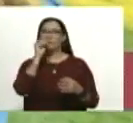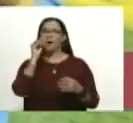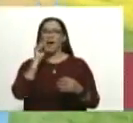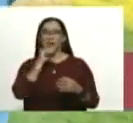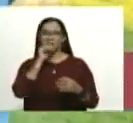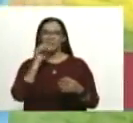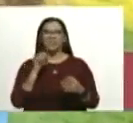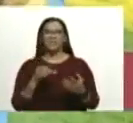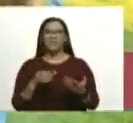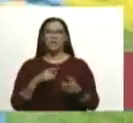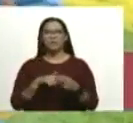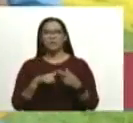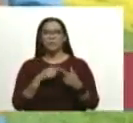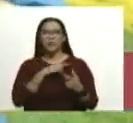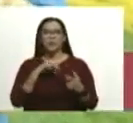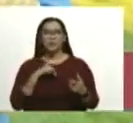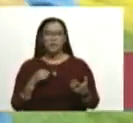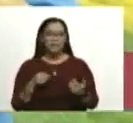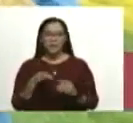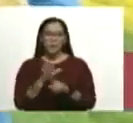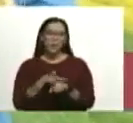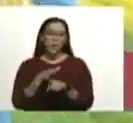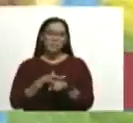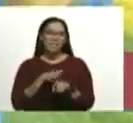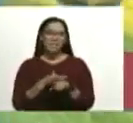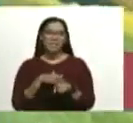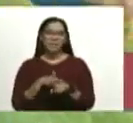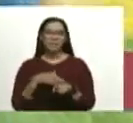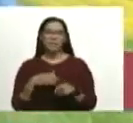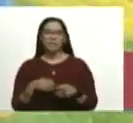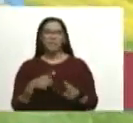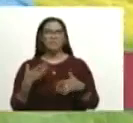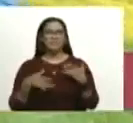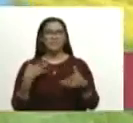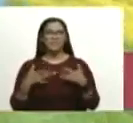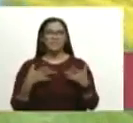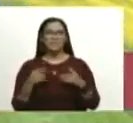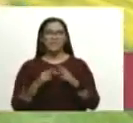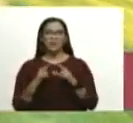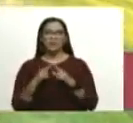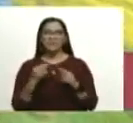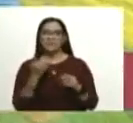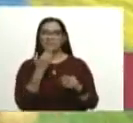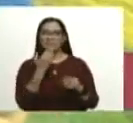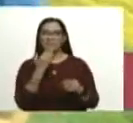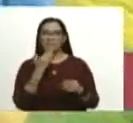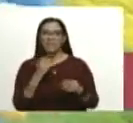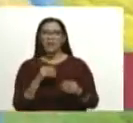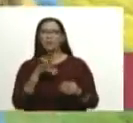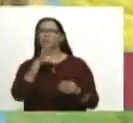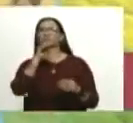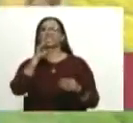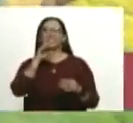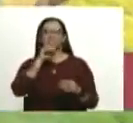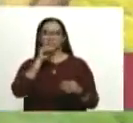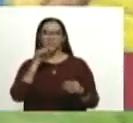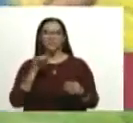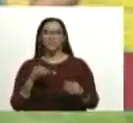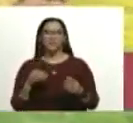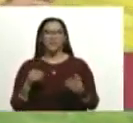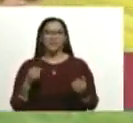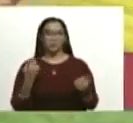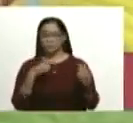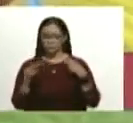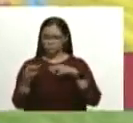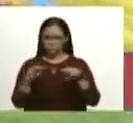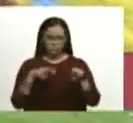Okay. Y él es un, para nosotros es muy consentido. Entonces él, cuando siente que alguien que él conoce está cerca, empieza a emitir ruido. Okay. Y normalmente eso